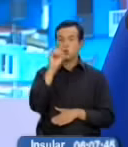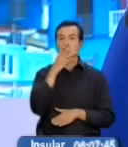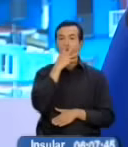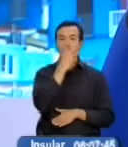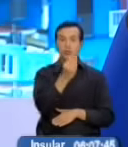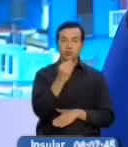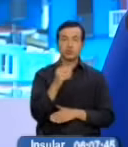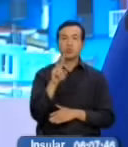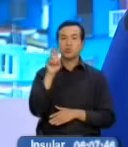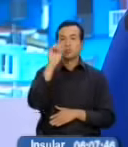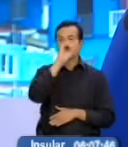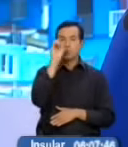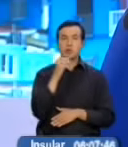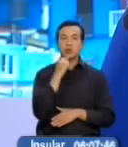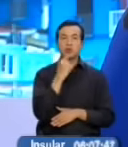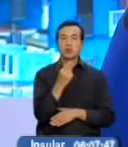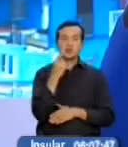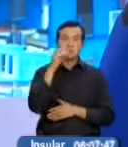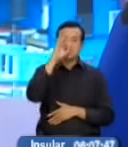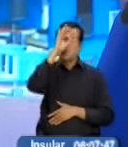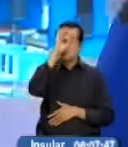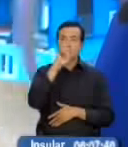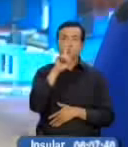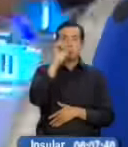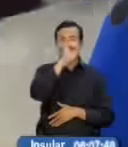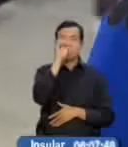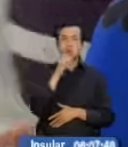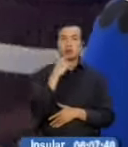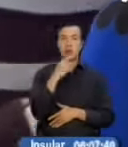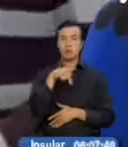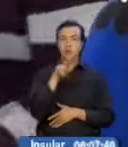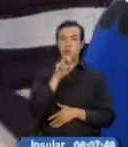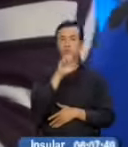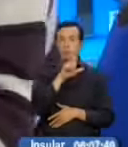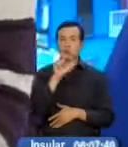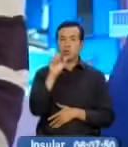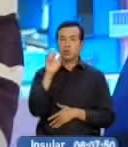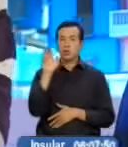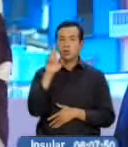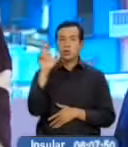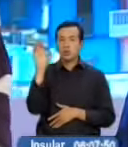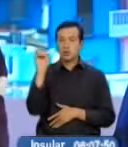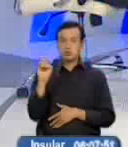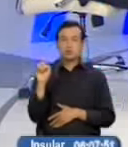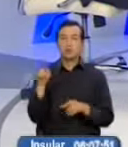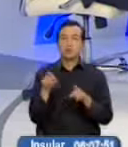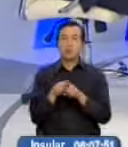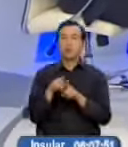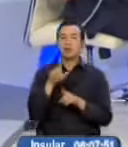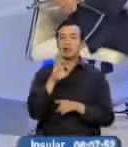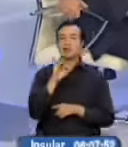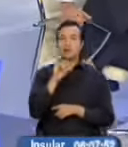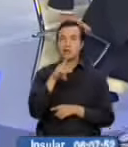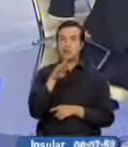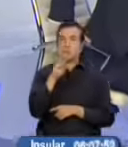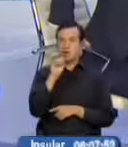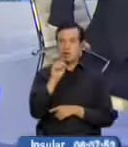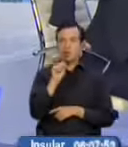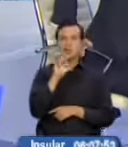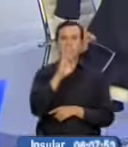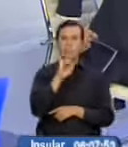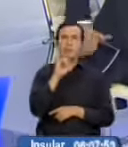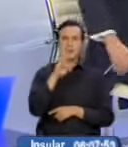Gutiérrez, un 2% dice que no sabe, un 1% por Paul Carrasco, igual porcentaje por Lourdes Tibán. Comparativamente